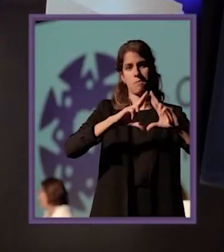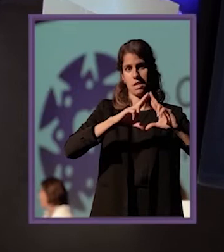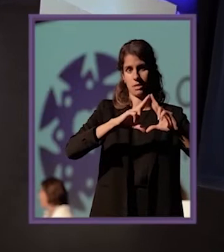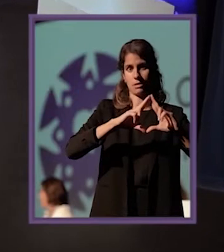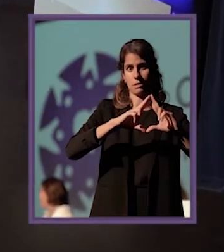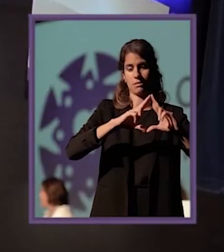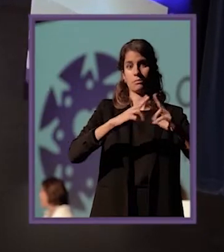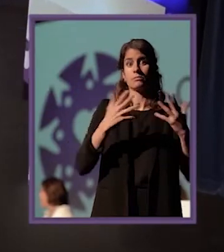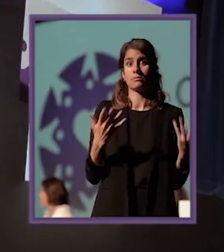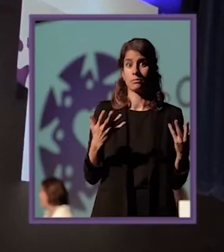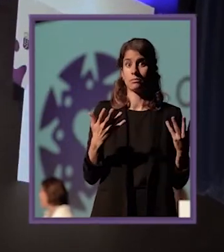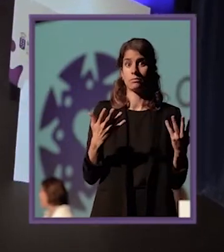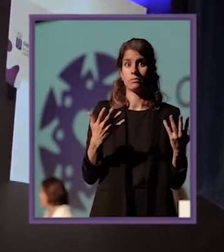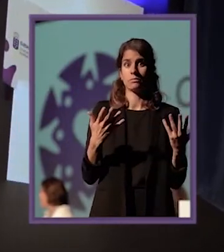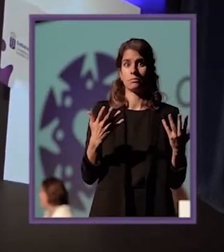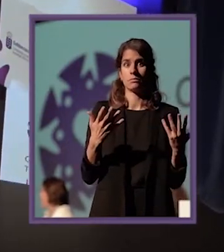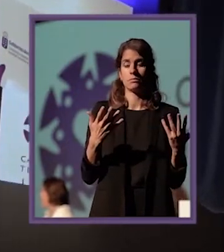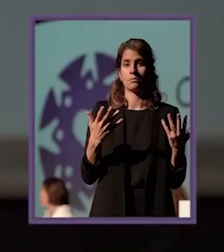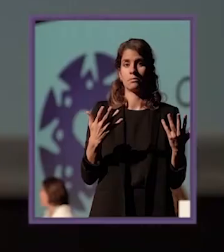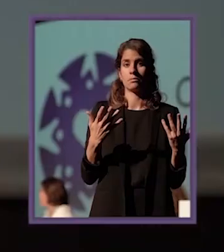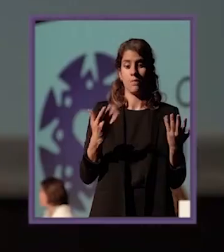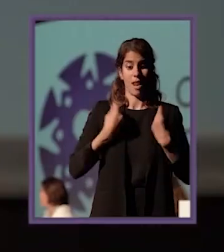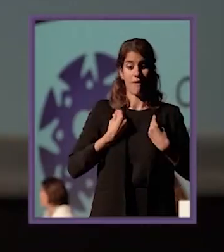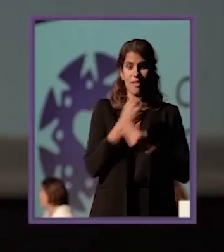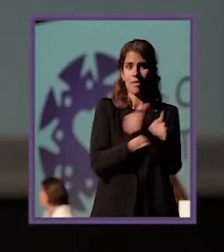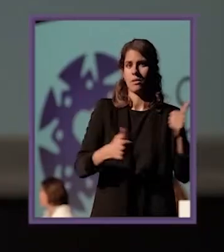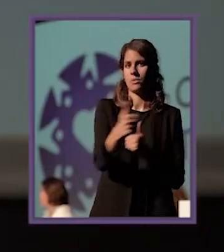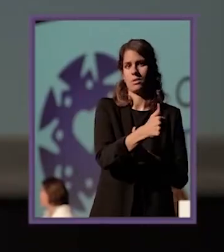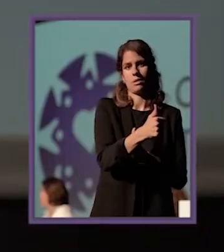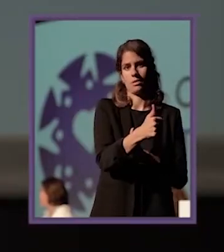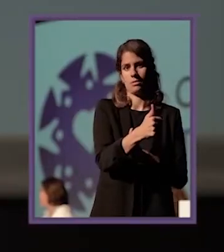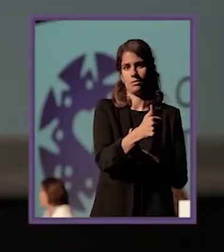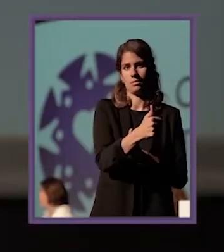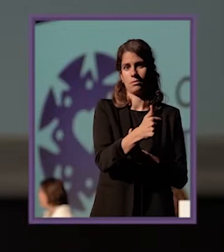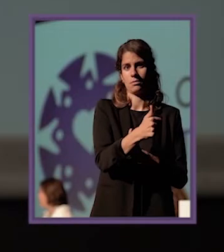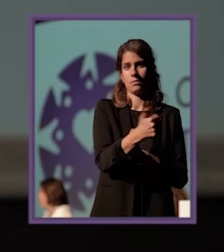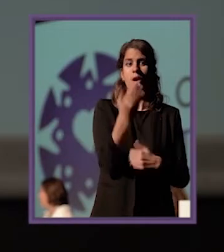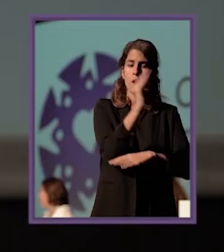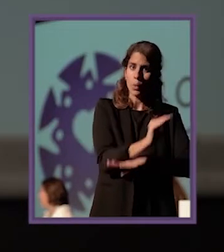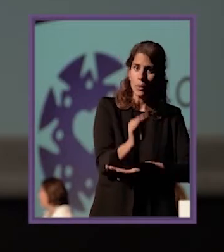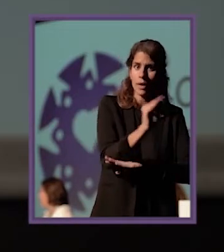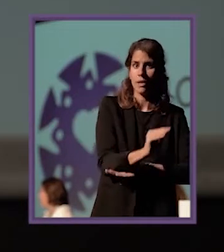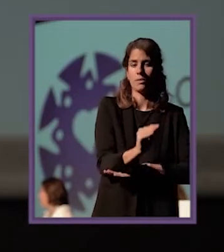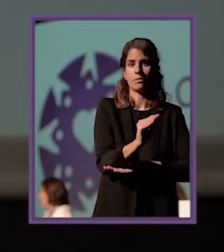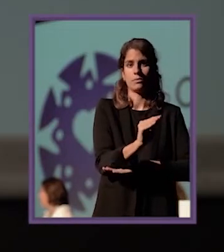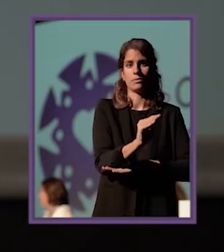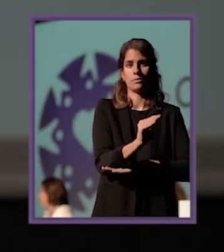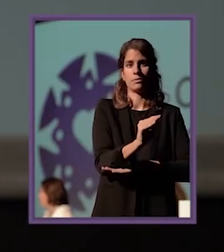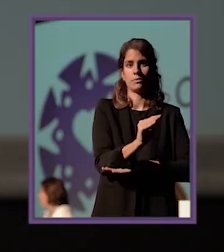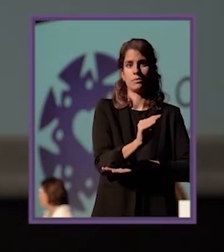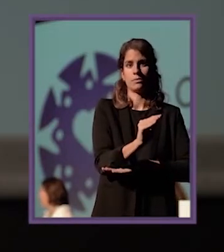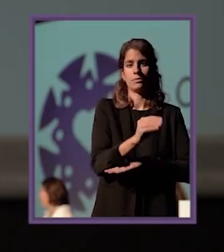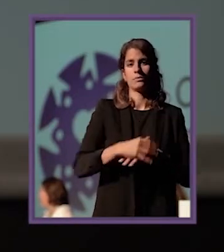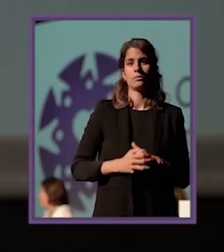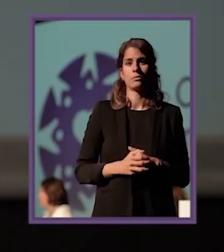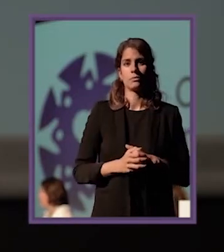de poner en el centro la vida de las personas, los cuidados a las personas desde